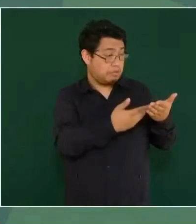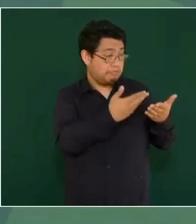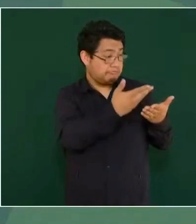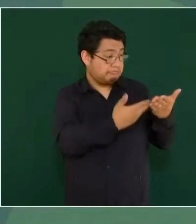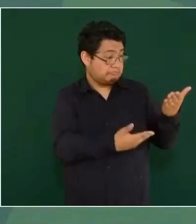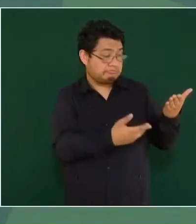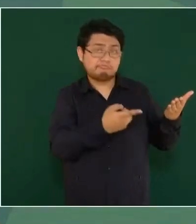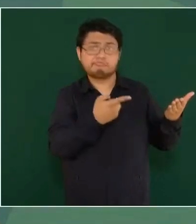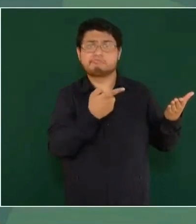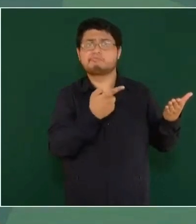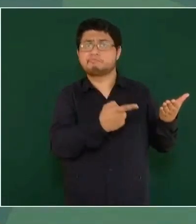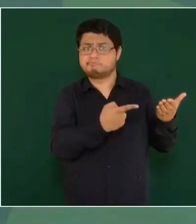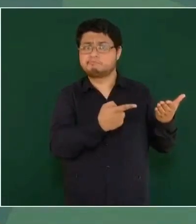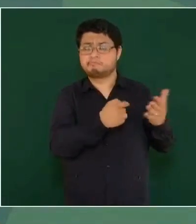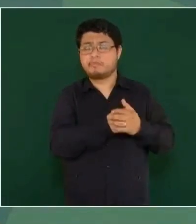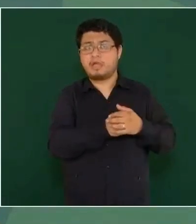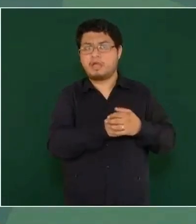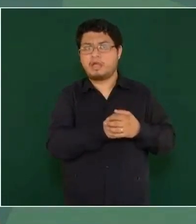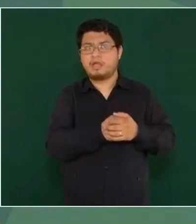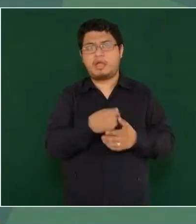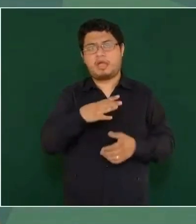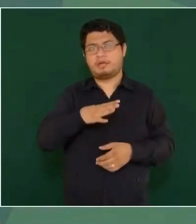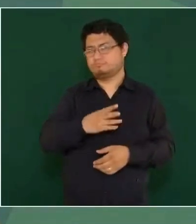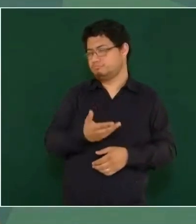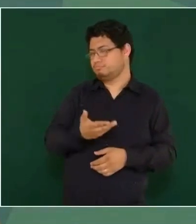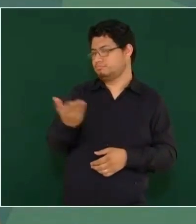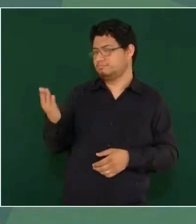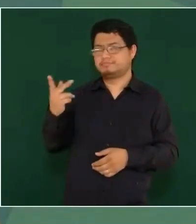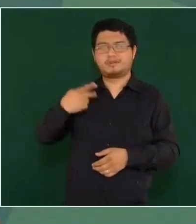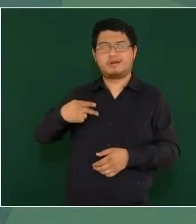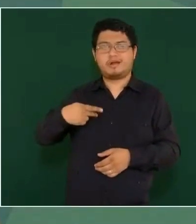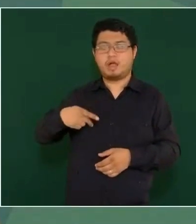que supuestamente está muy informada